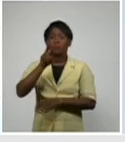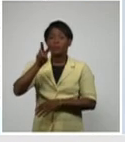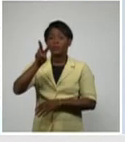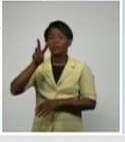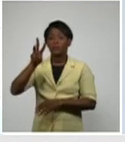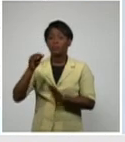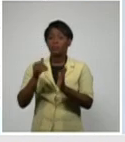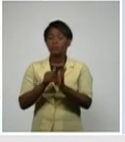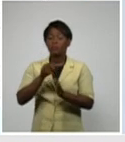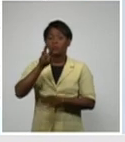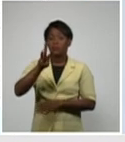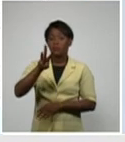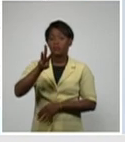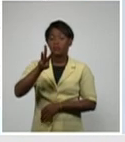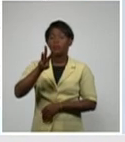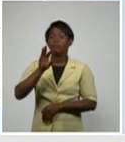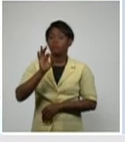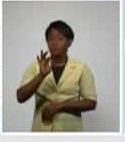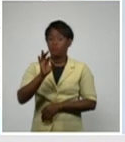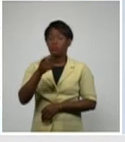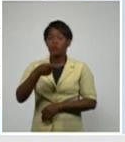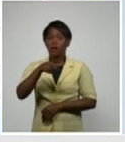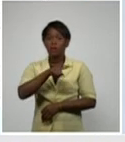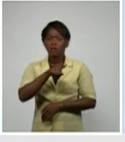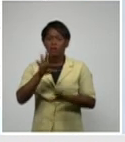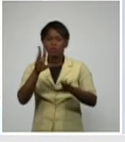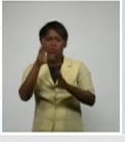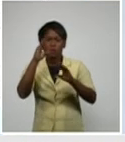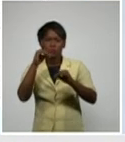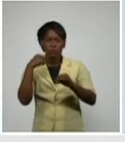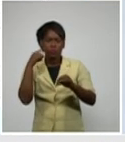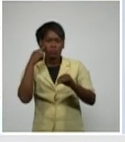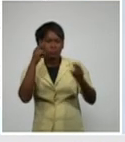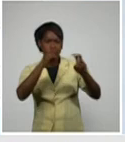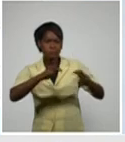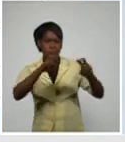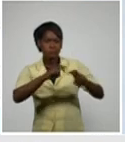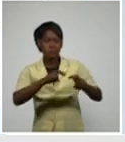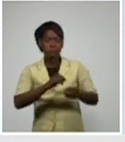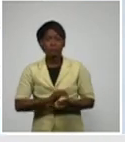113.223.300. Eso era anoche a las 12 y ahora en la mañana es